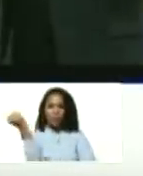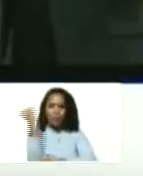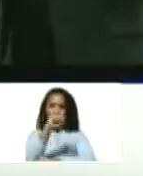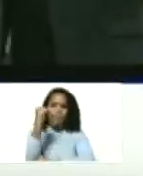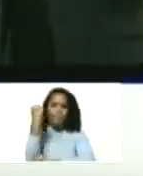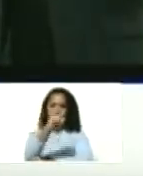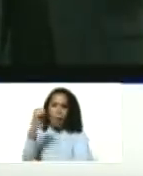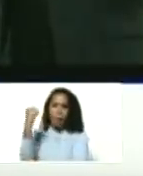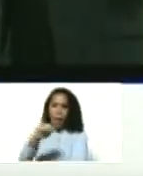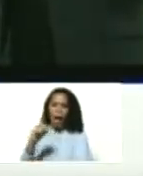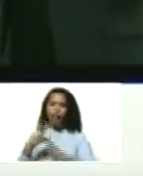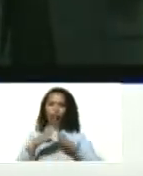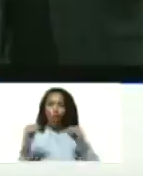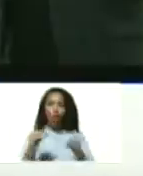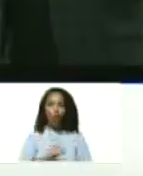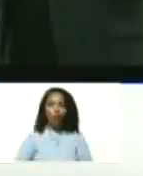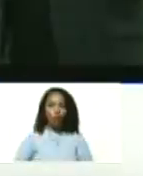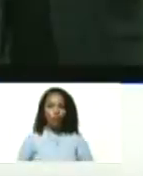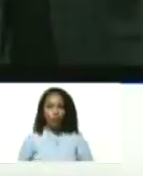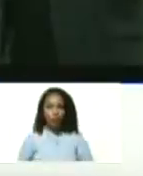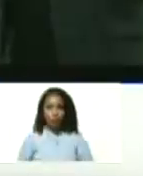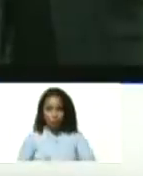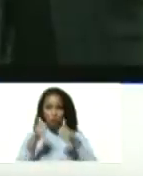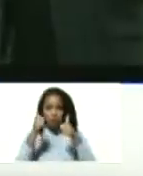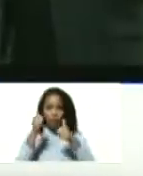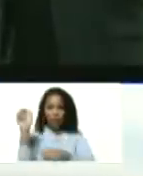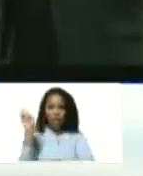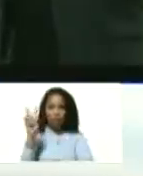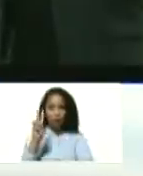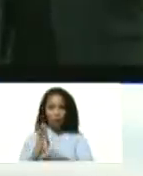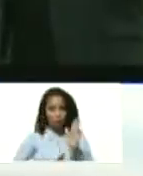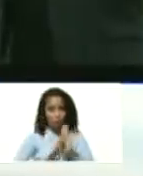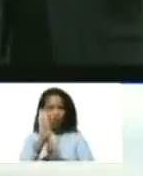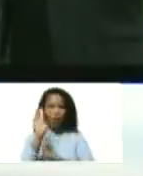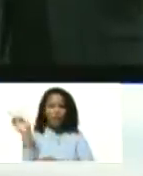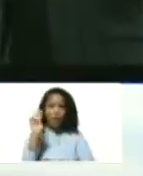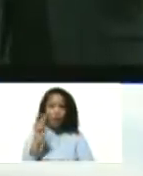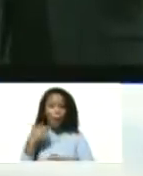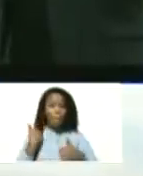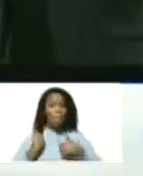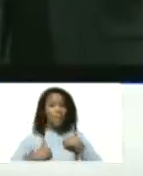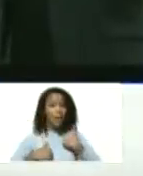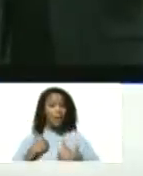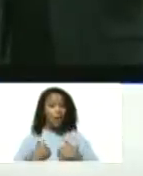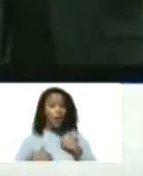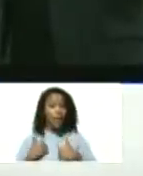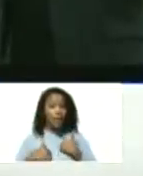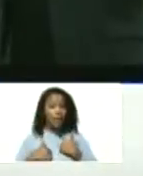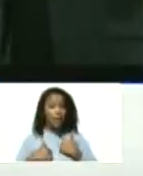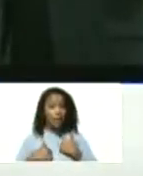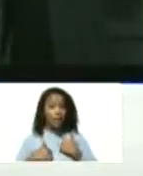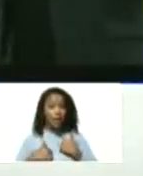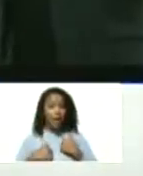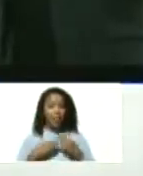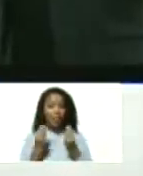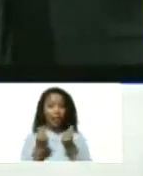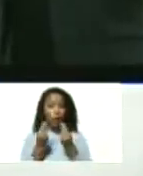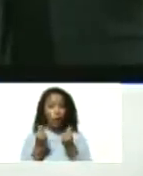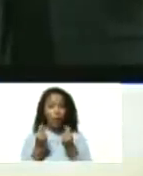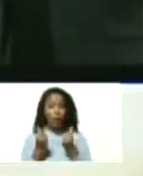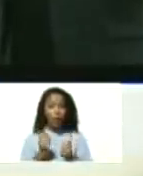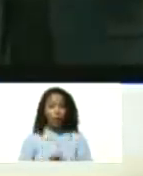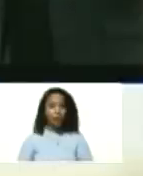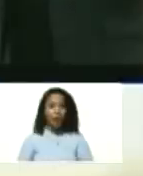a todos por el bien de venezuela venezuela miércoles de economía